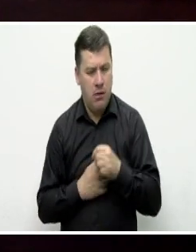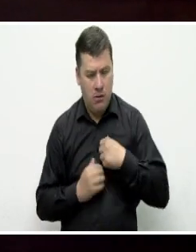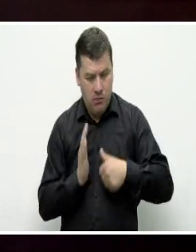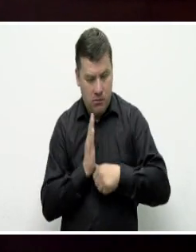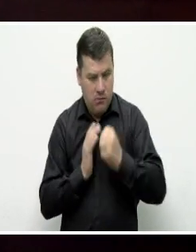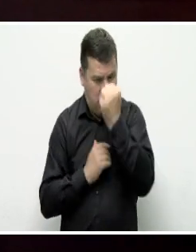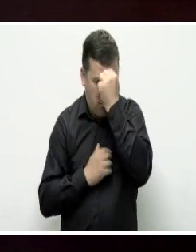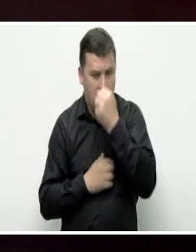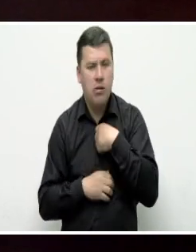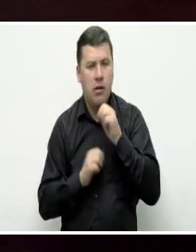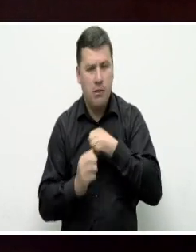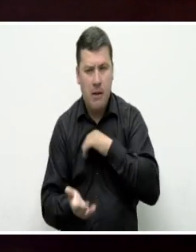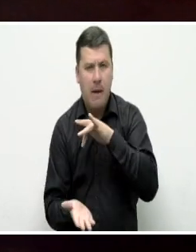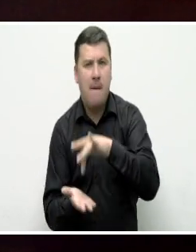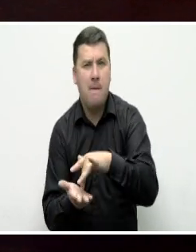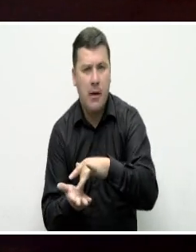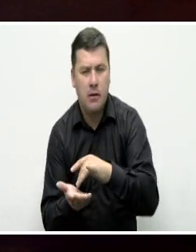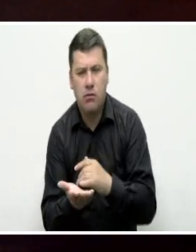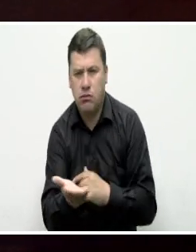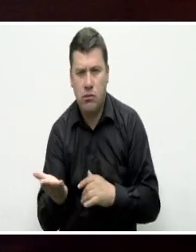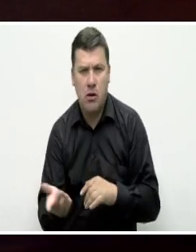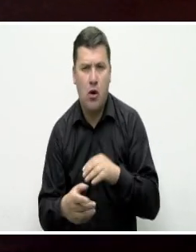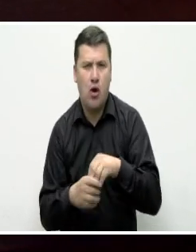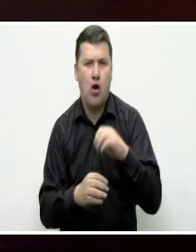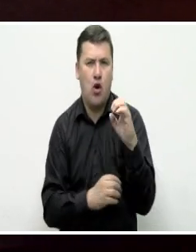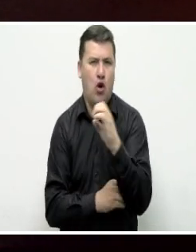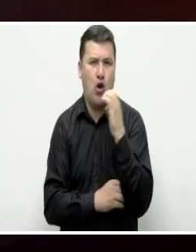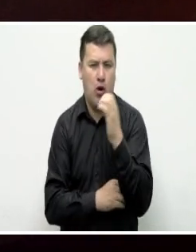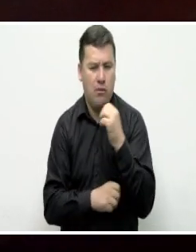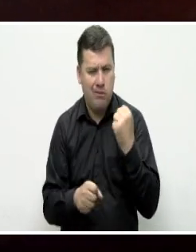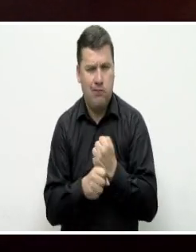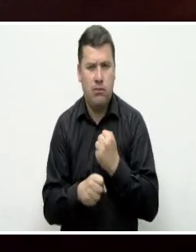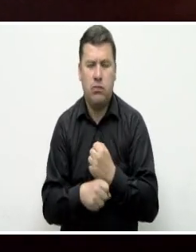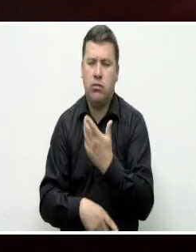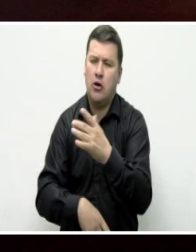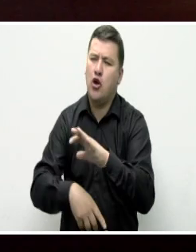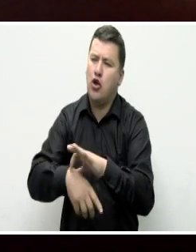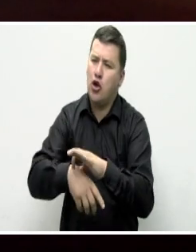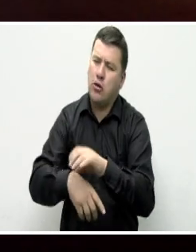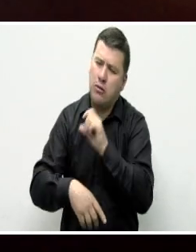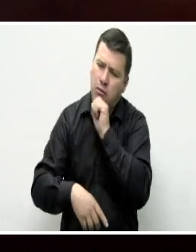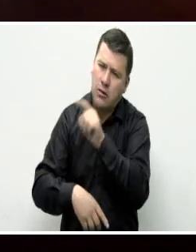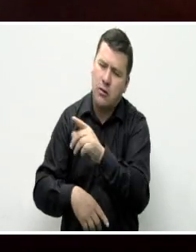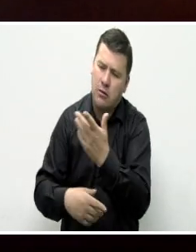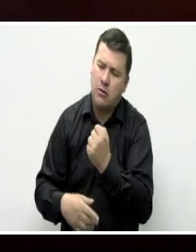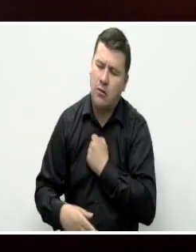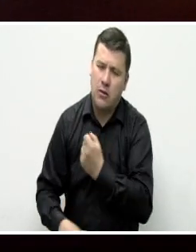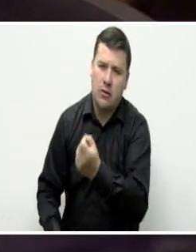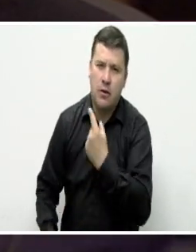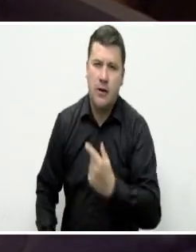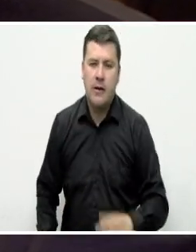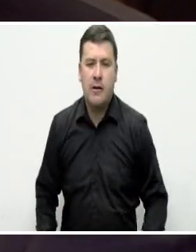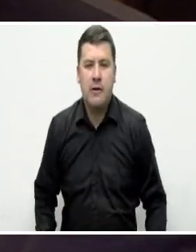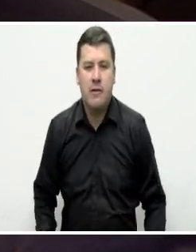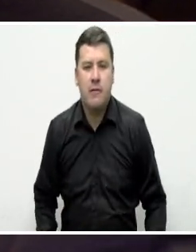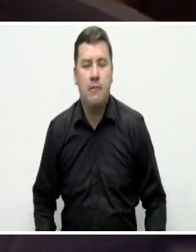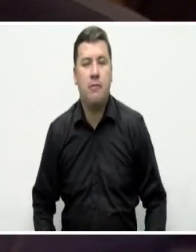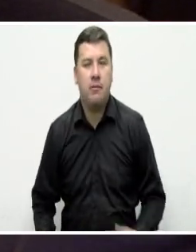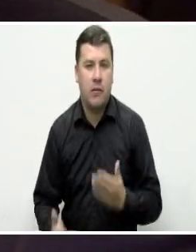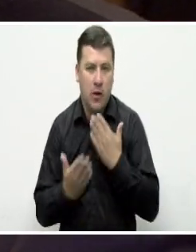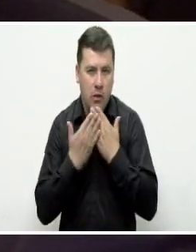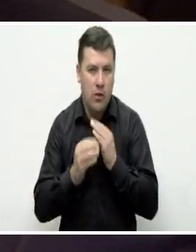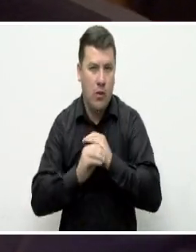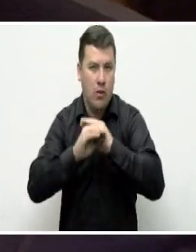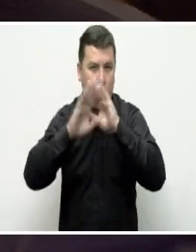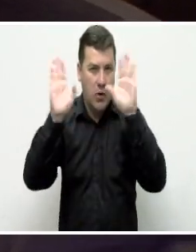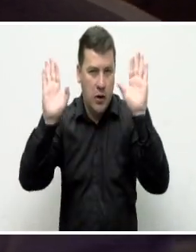registraduría participamos aquí en Colombia en esa labor. Doctor Stapper, su pregunta, por favor. Muy buenos días, señor registrador, y